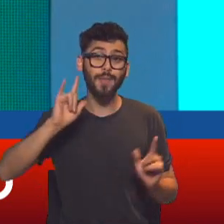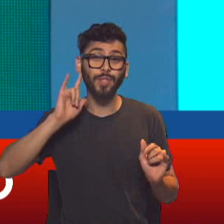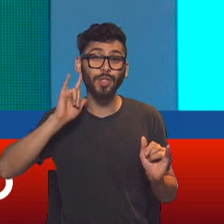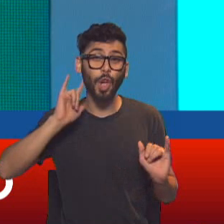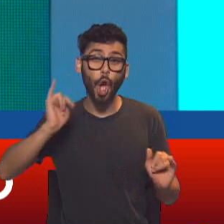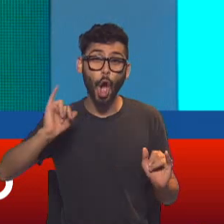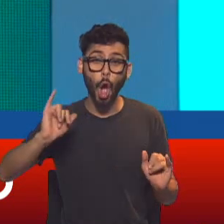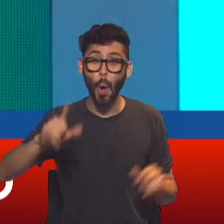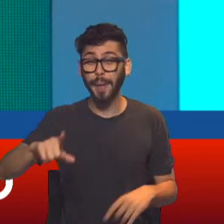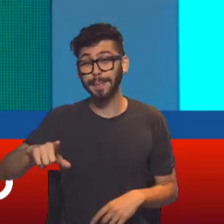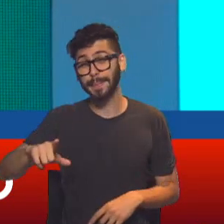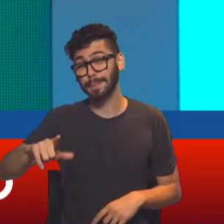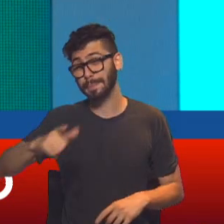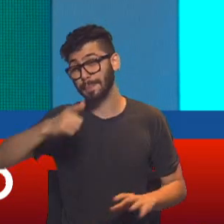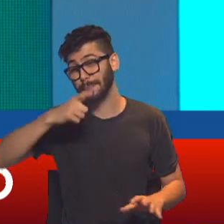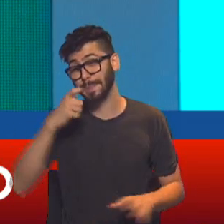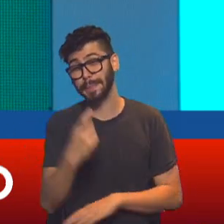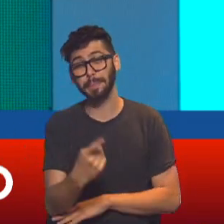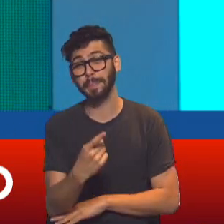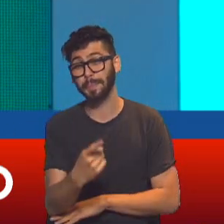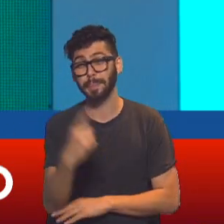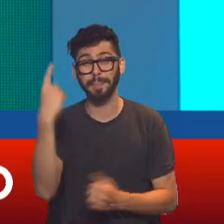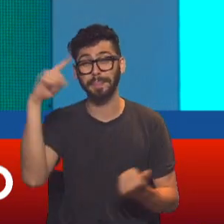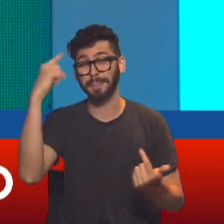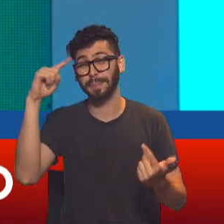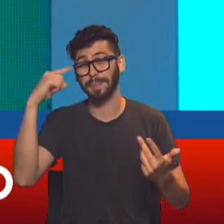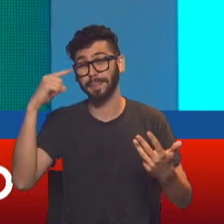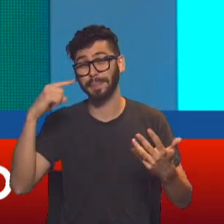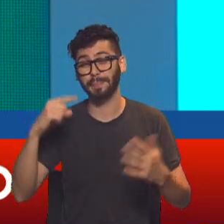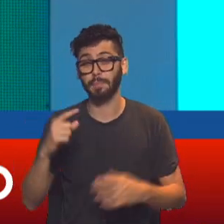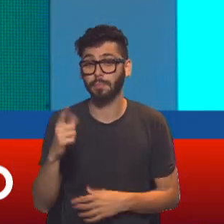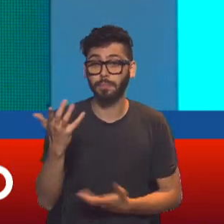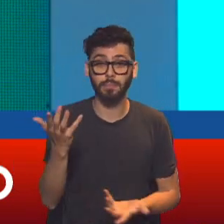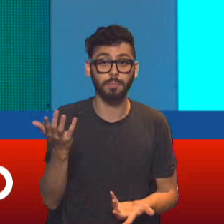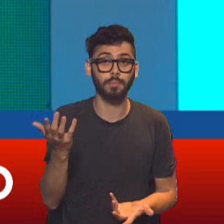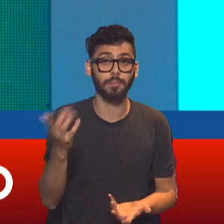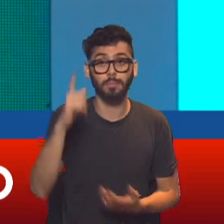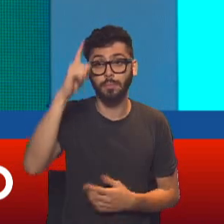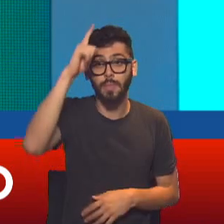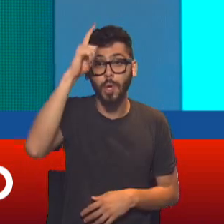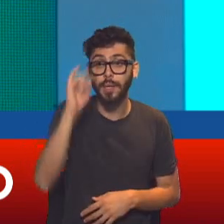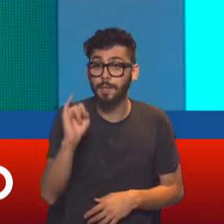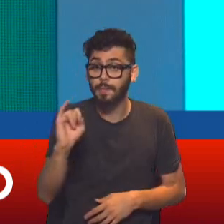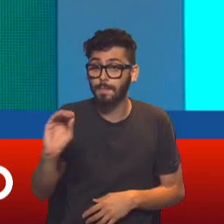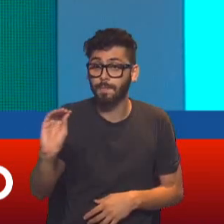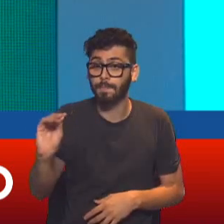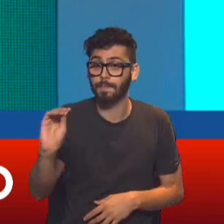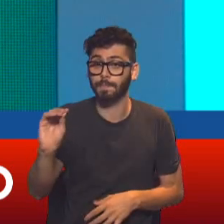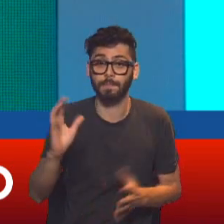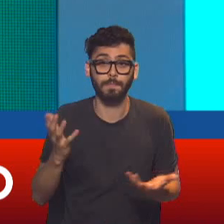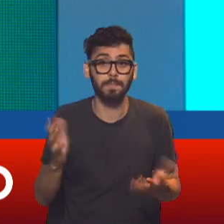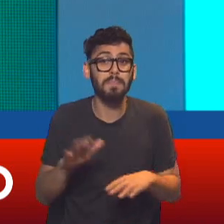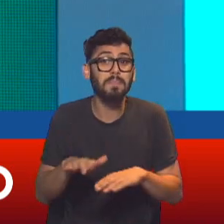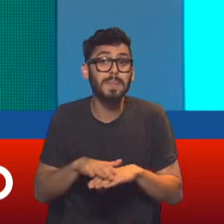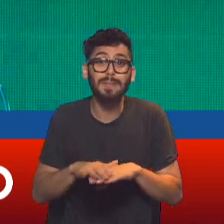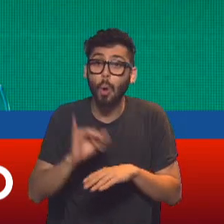de arriba abajo, le dice de todo. La verdad que la policía cumplía con lo mínimo indispensable. Bueno, decirte, usar ¿a quién no